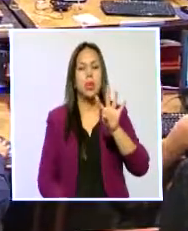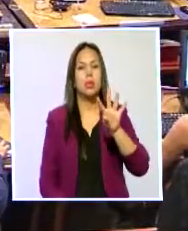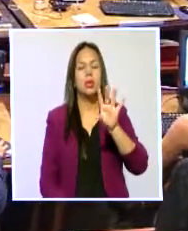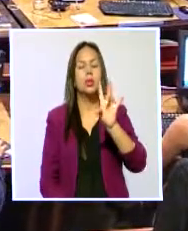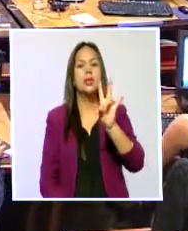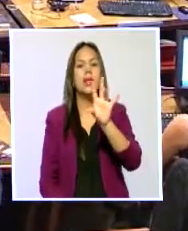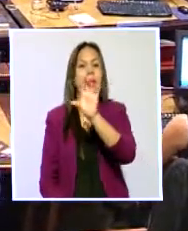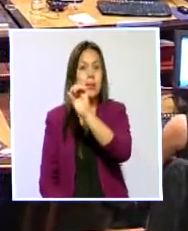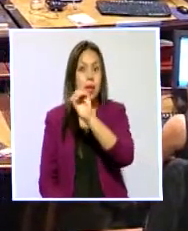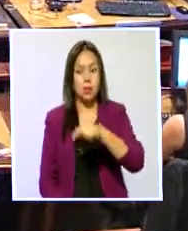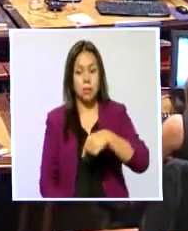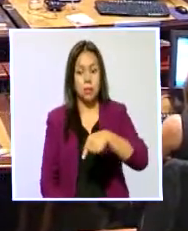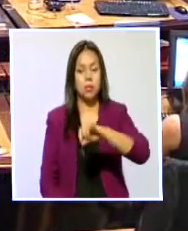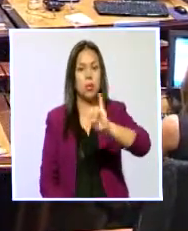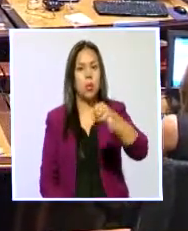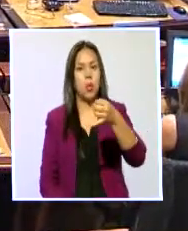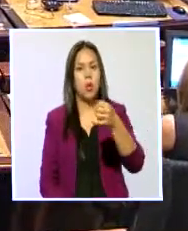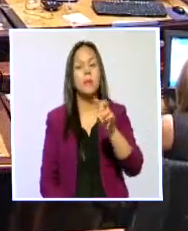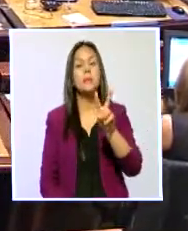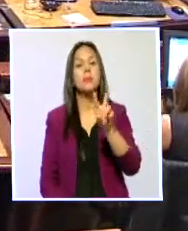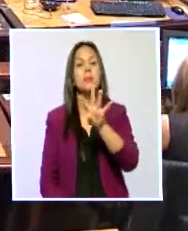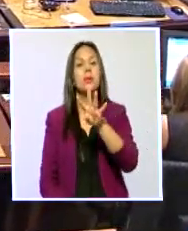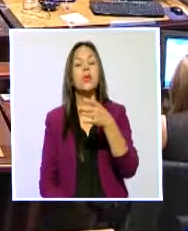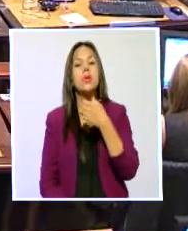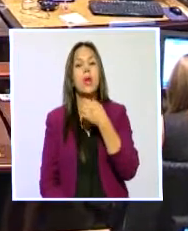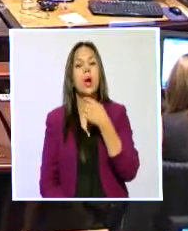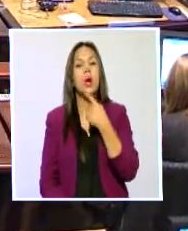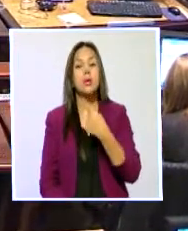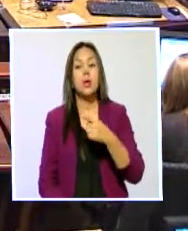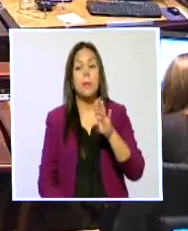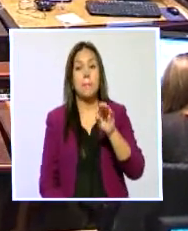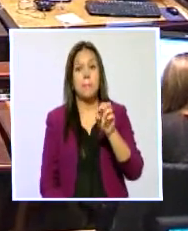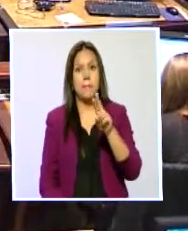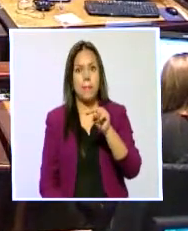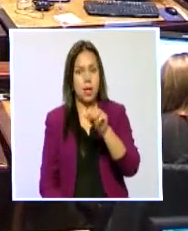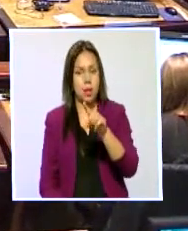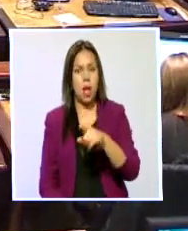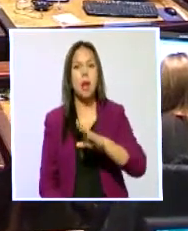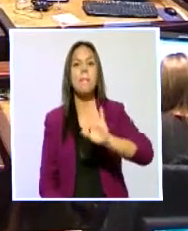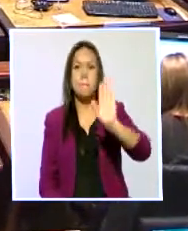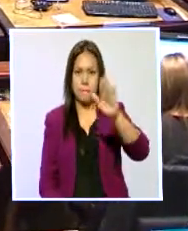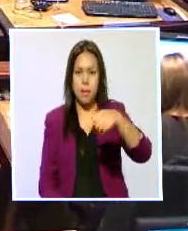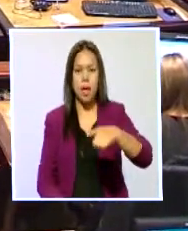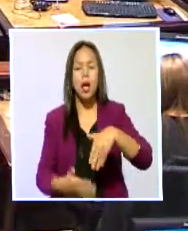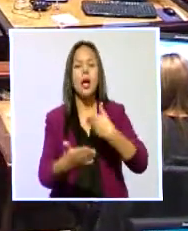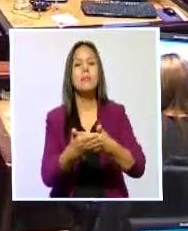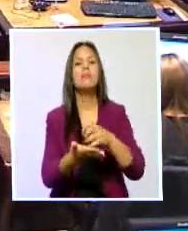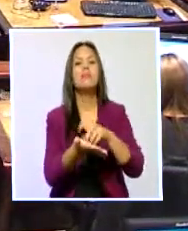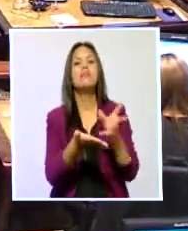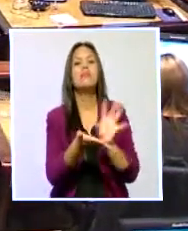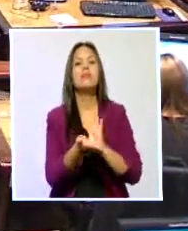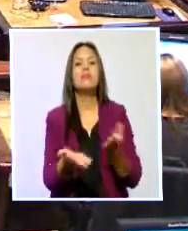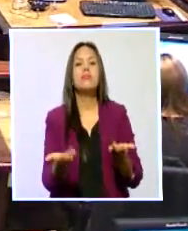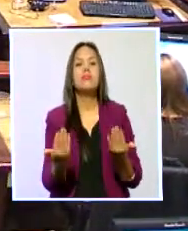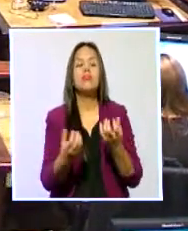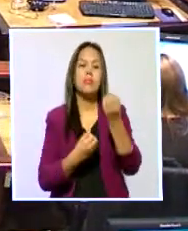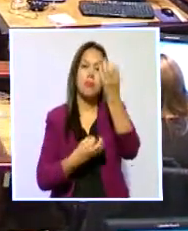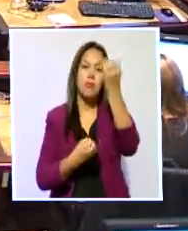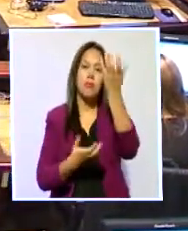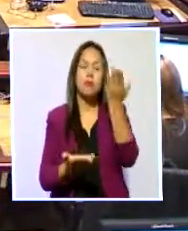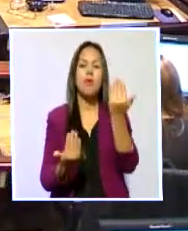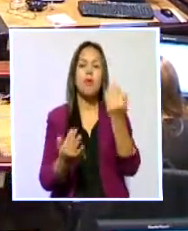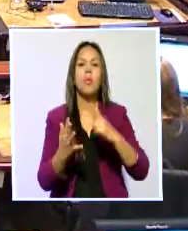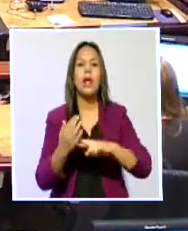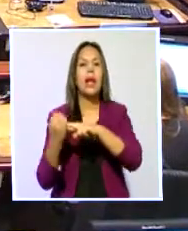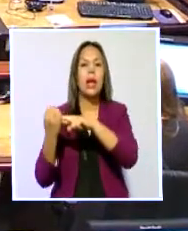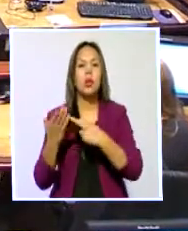470, dispuesta para este jueves 24 de agosto, que Carlos Bernal acuda a comparecer al Pleno de la Asamblea Nacional para que informe el destino de los